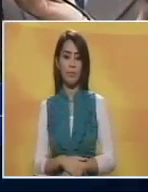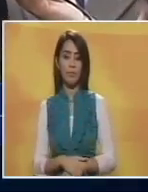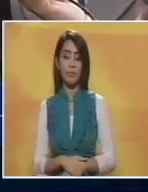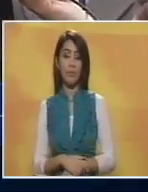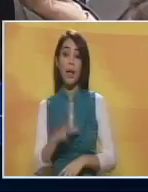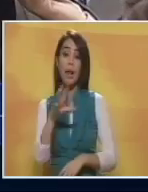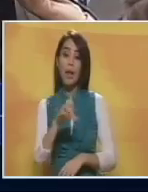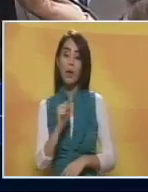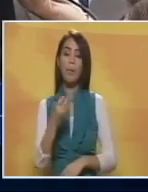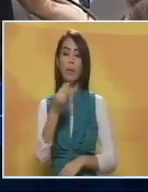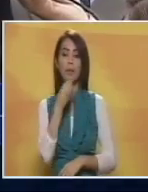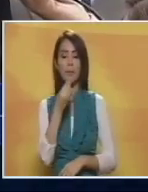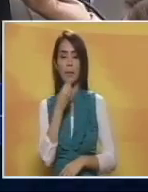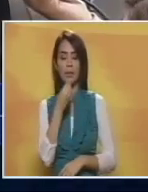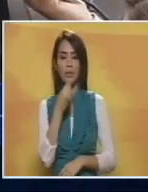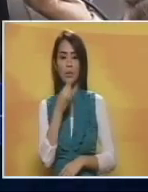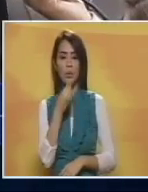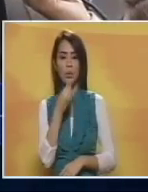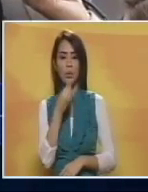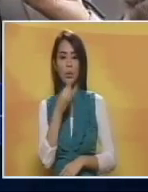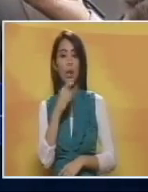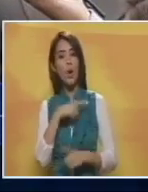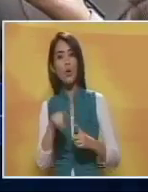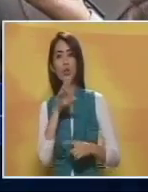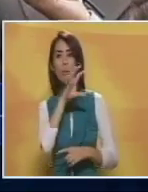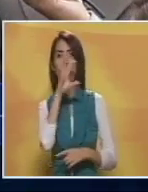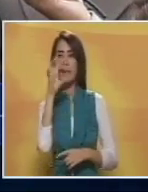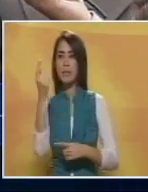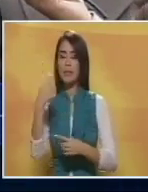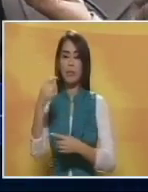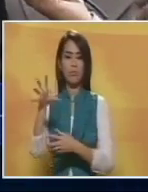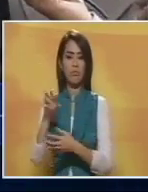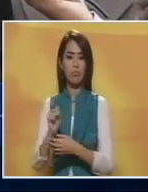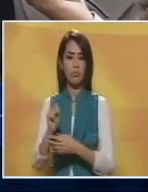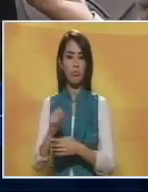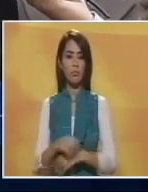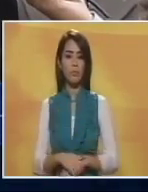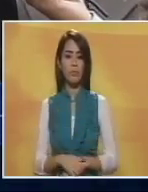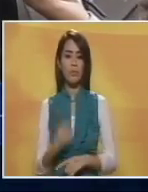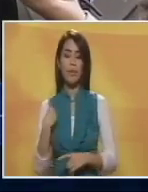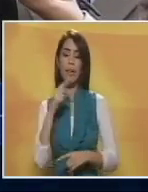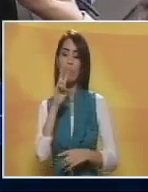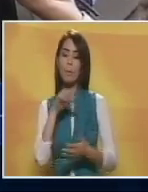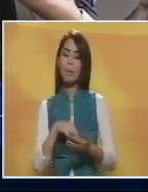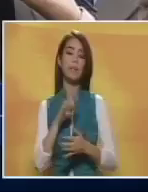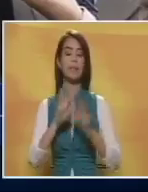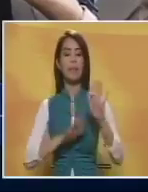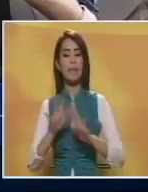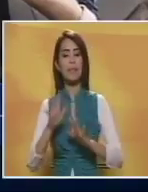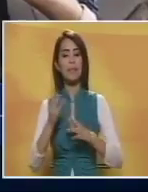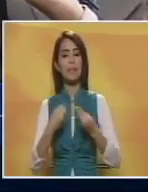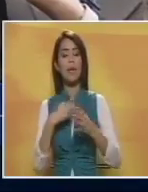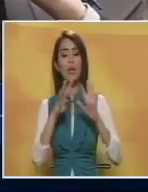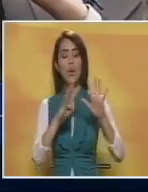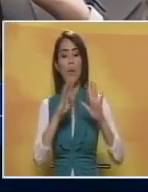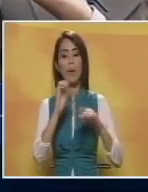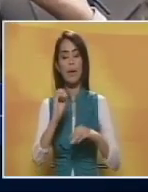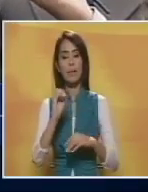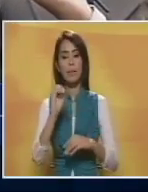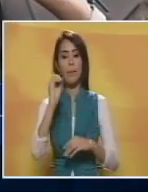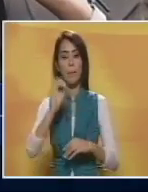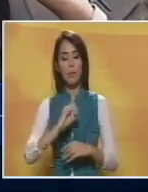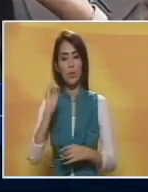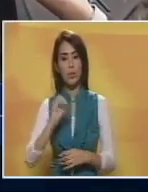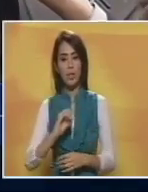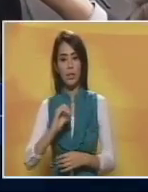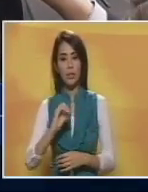compra de alimentos que se ha hecho a otros países, que pasaron en el año nada más de 2015 a ser más del